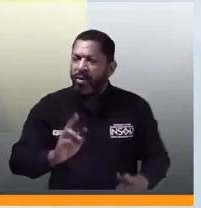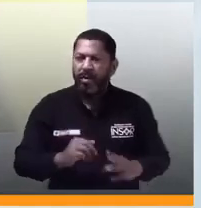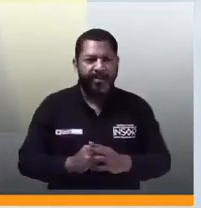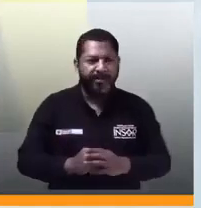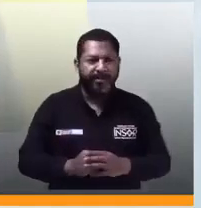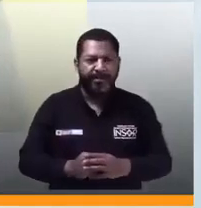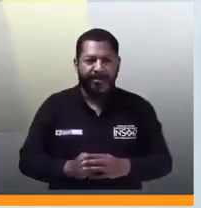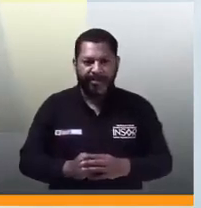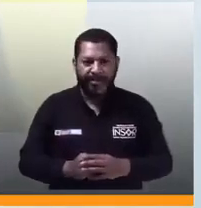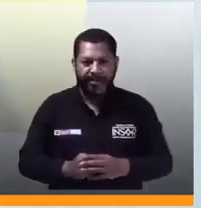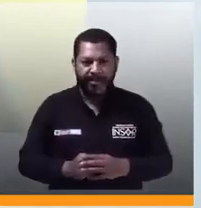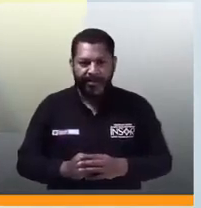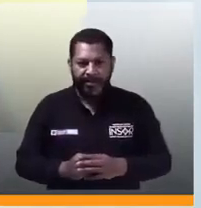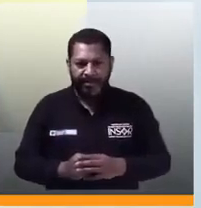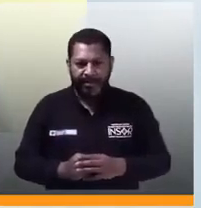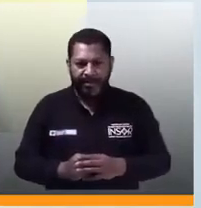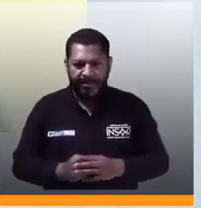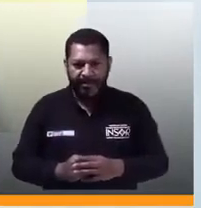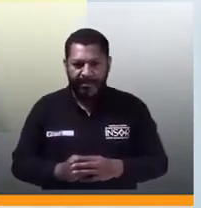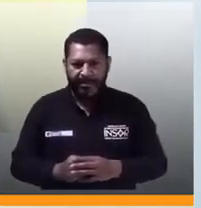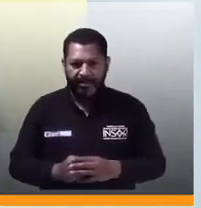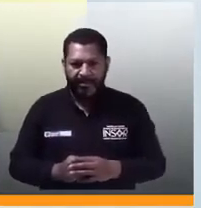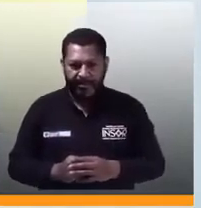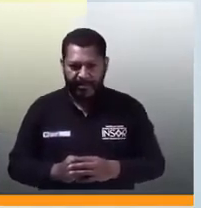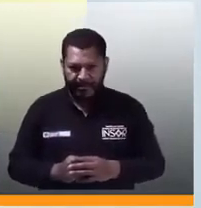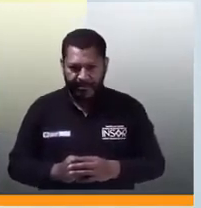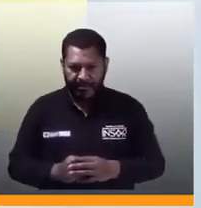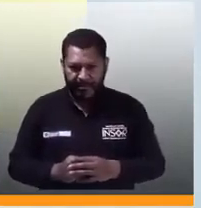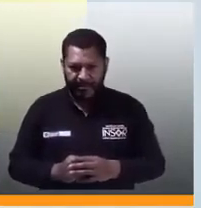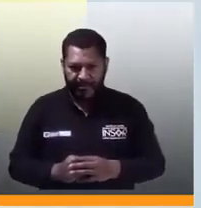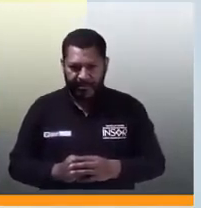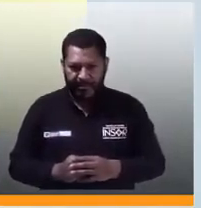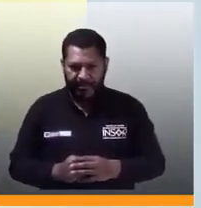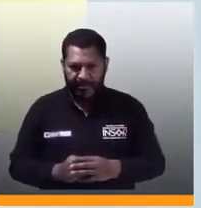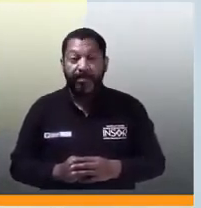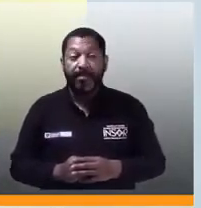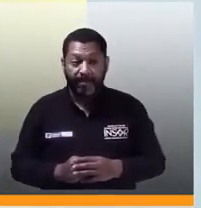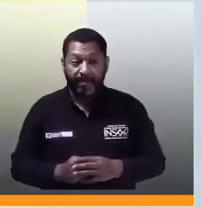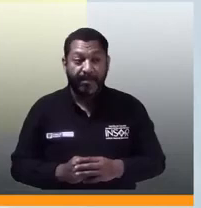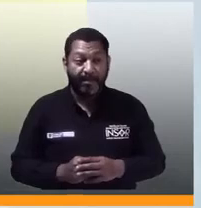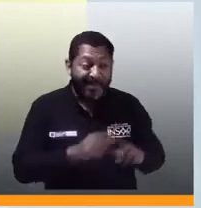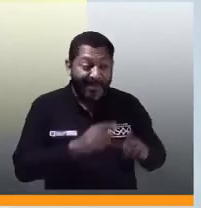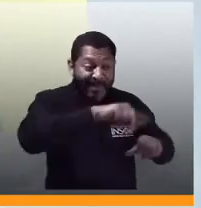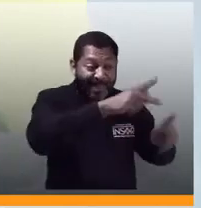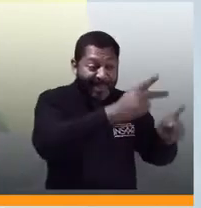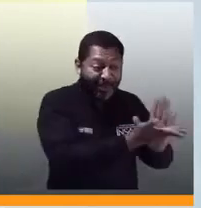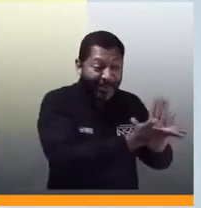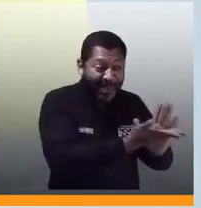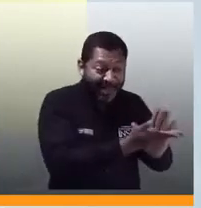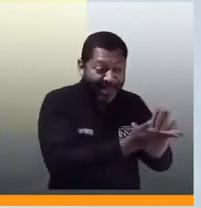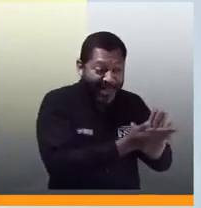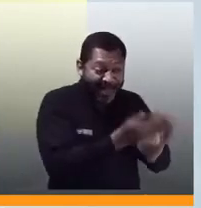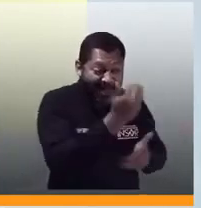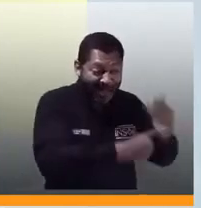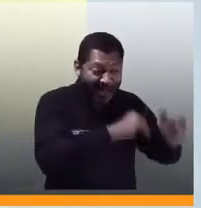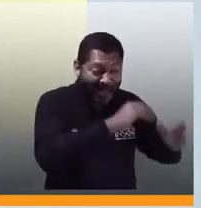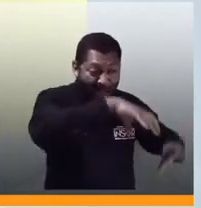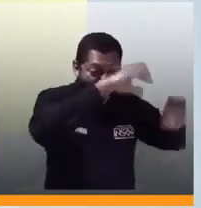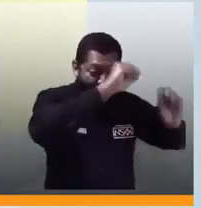mientras la tendencia es que desarrollemos un proceso de aprendizaje más centrado en el estudiante para volverlo más